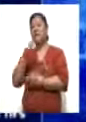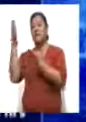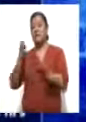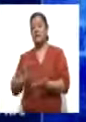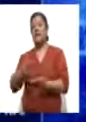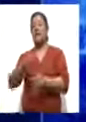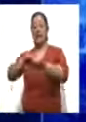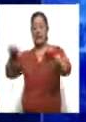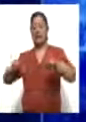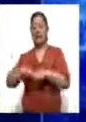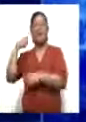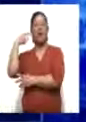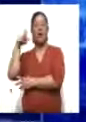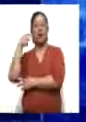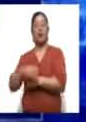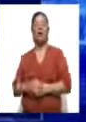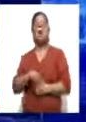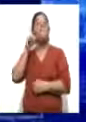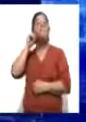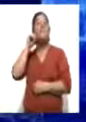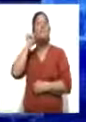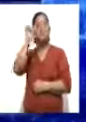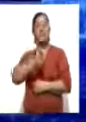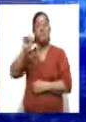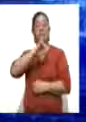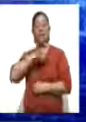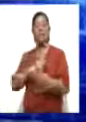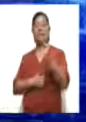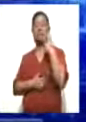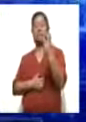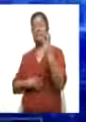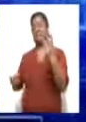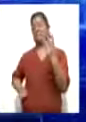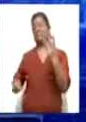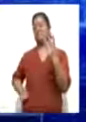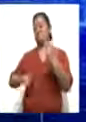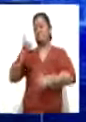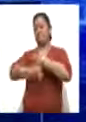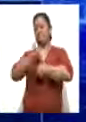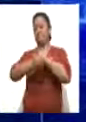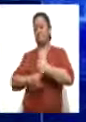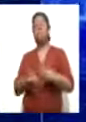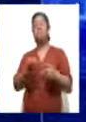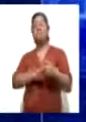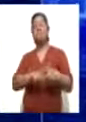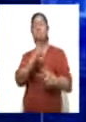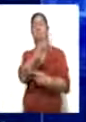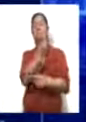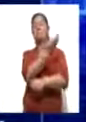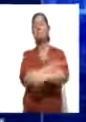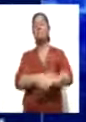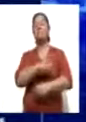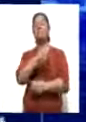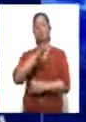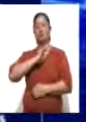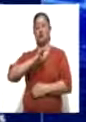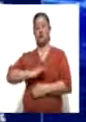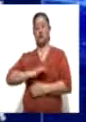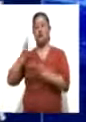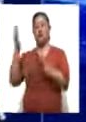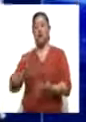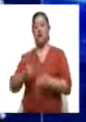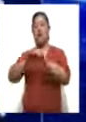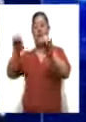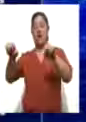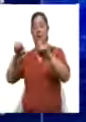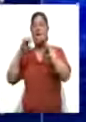Querétaro. Y para mañana sábado tendremos tres duelos interesantes a partir de las 5 de la tarde. Toluca recibe al equipo